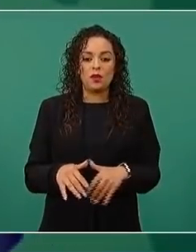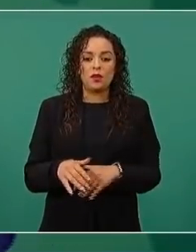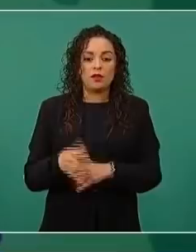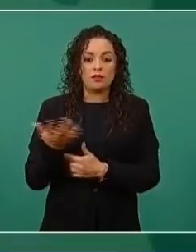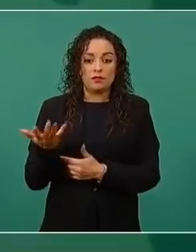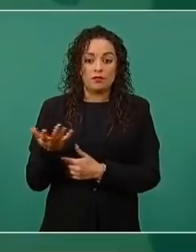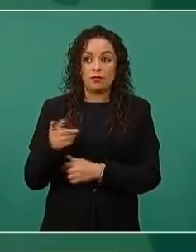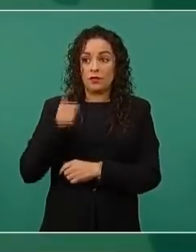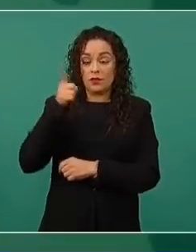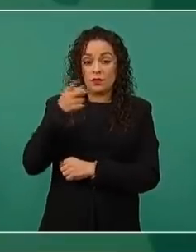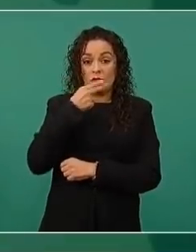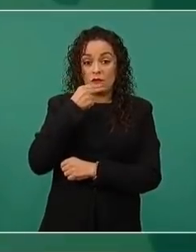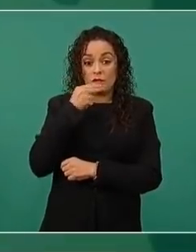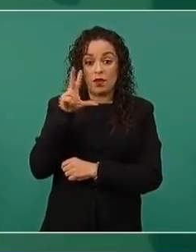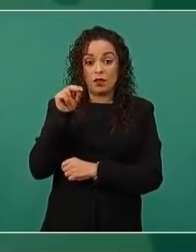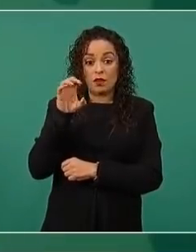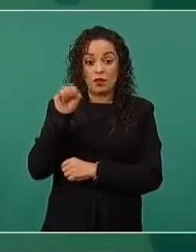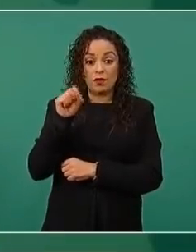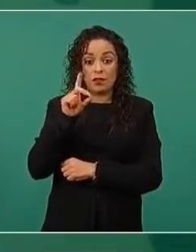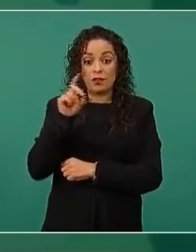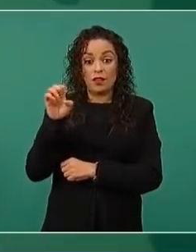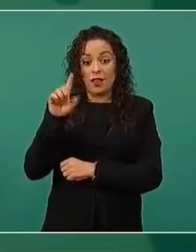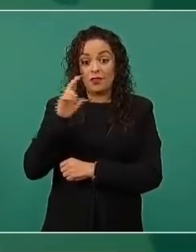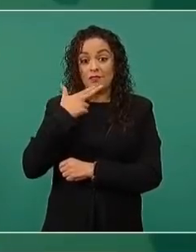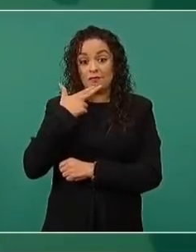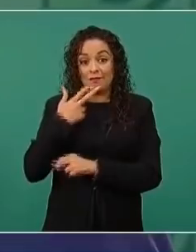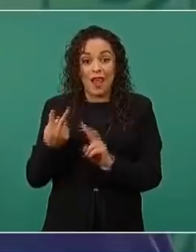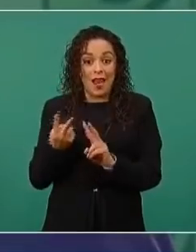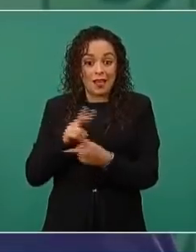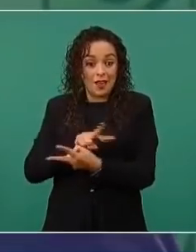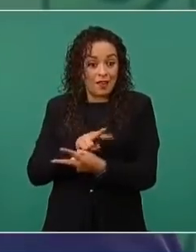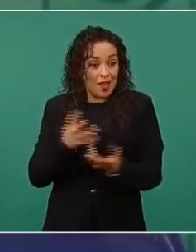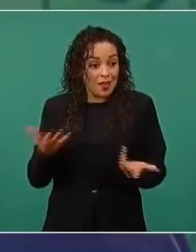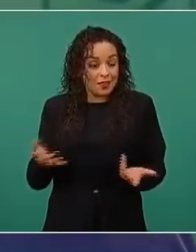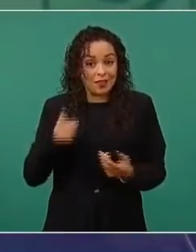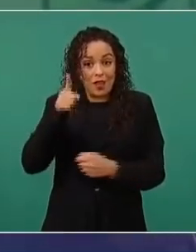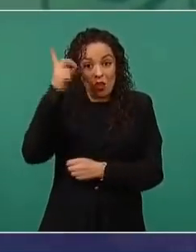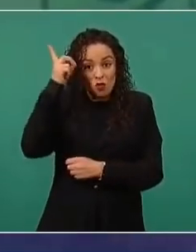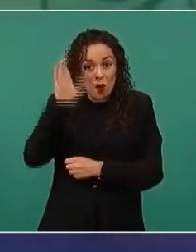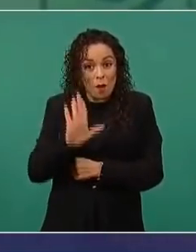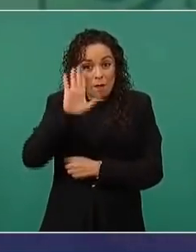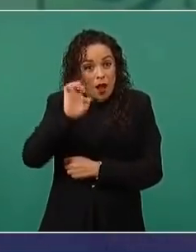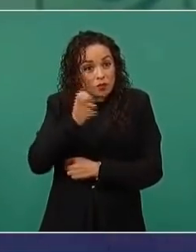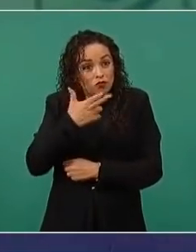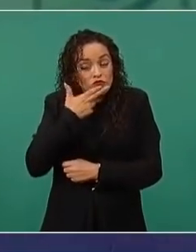Terrazas no es de Chihuahua, sino Chihuahua es de Terraza.